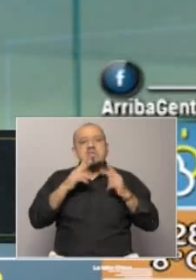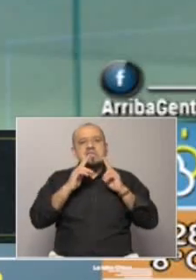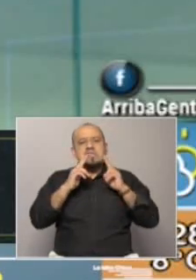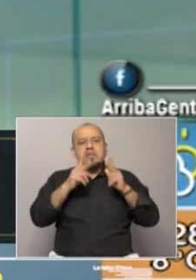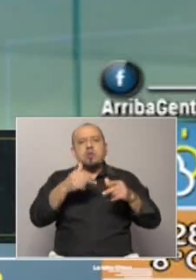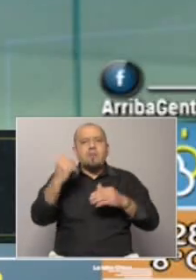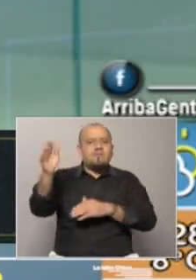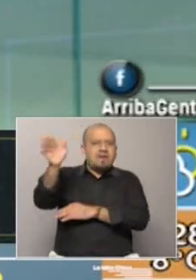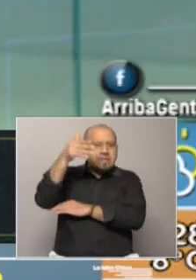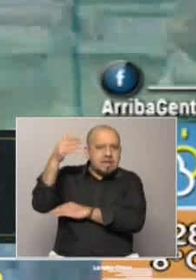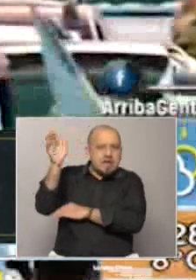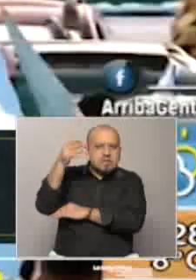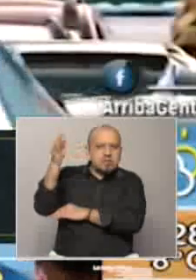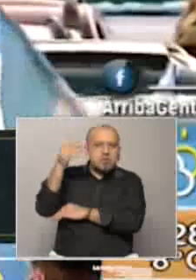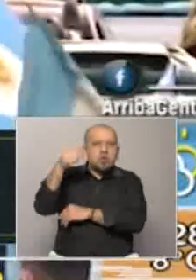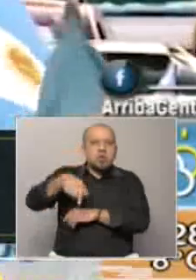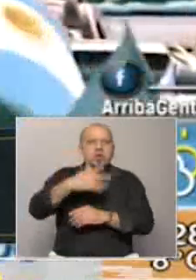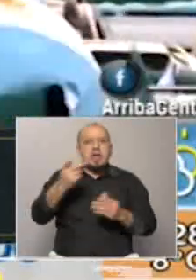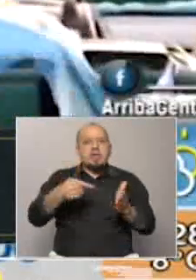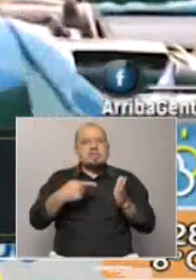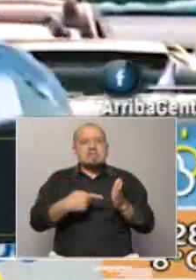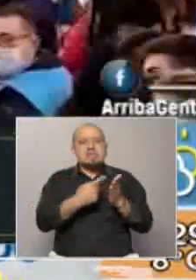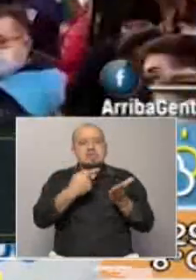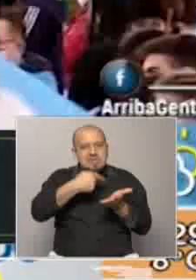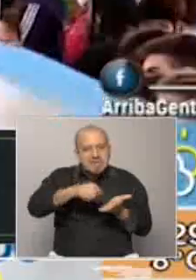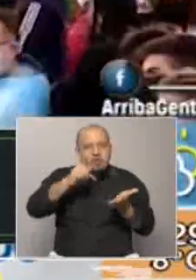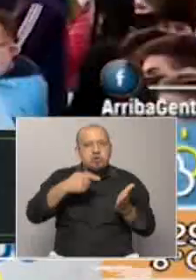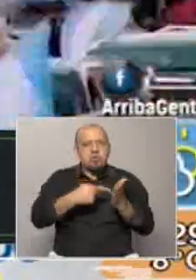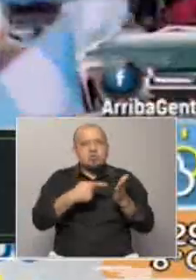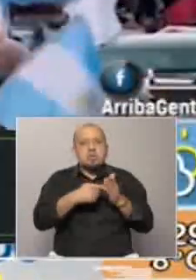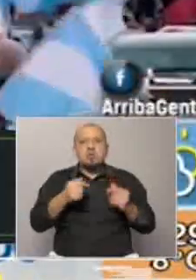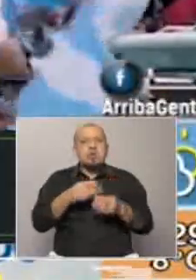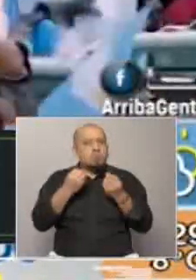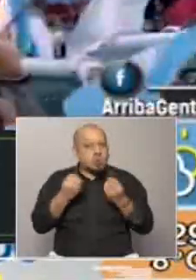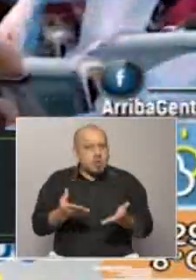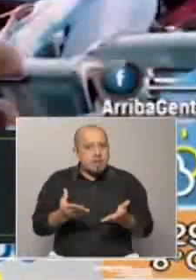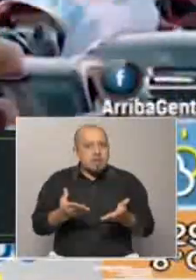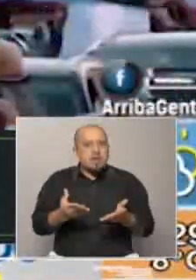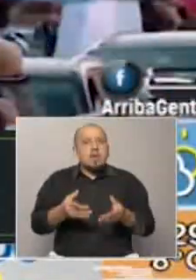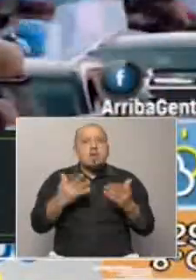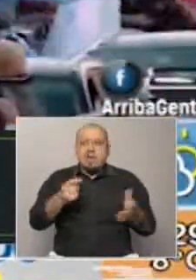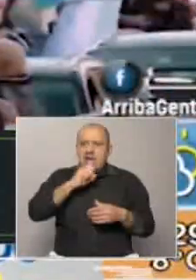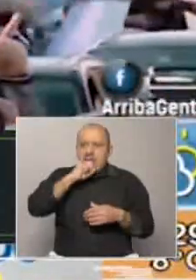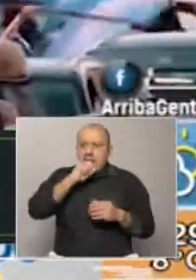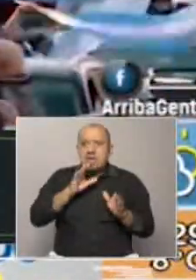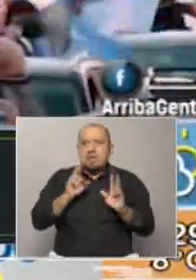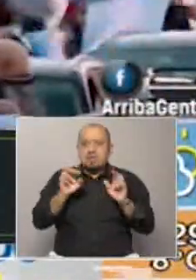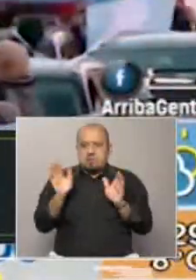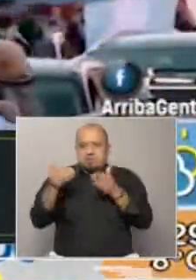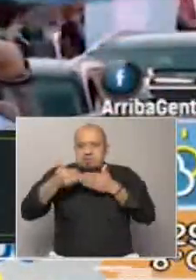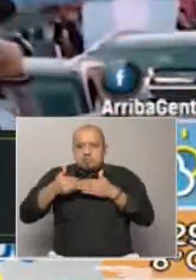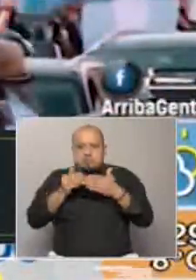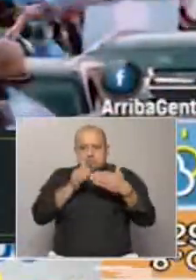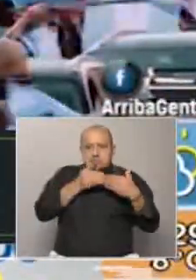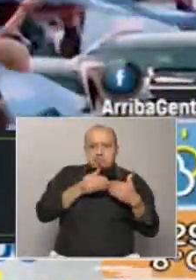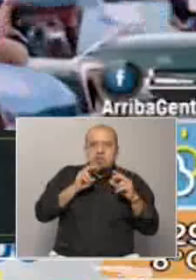y fue multitudinario en el centro de Buenos Aires. Uno de los grandes motivos del enojo es el aislamiento por la